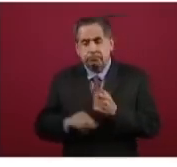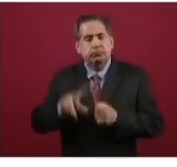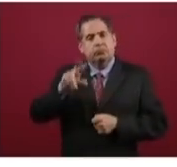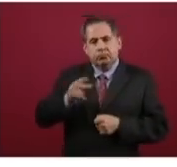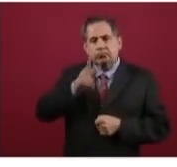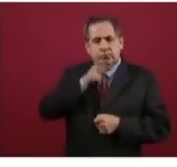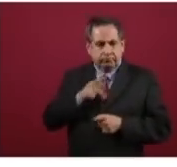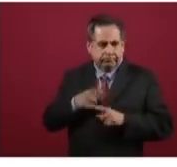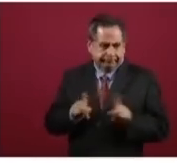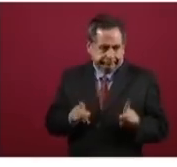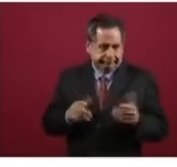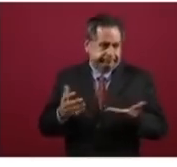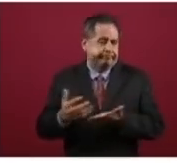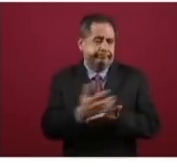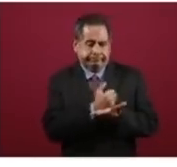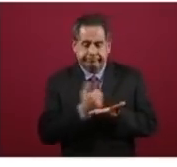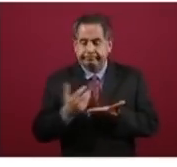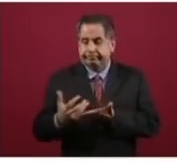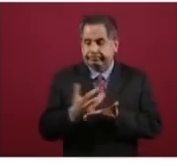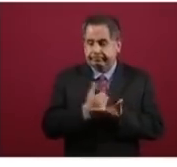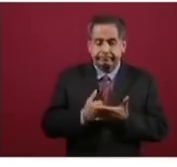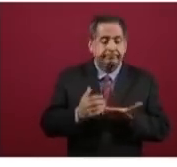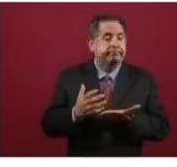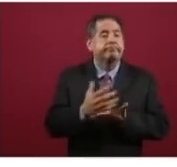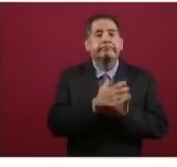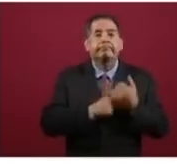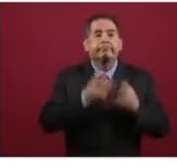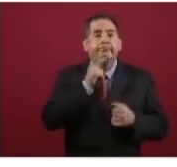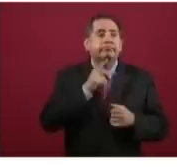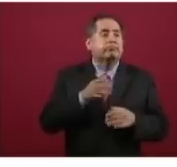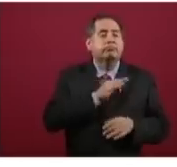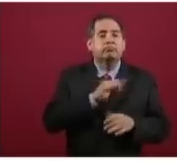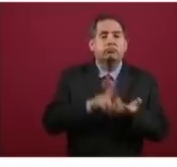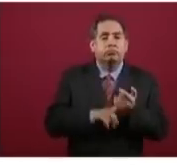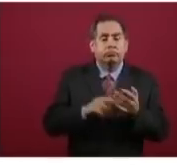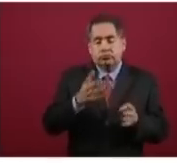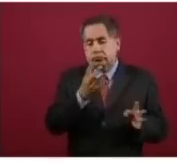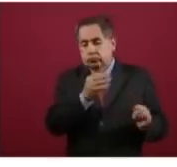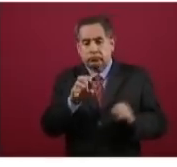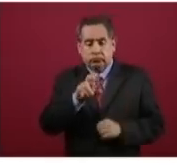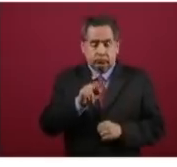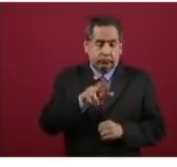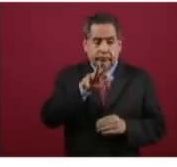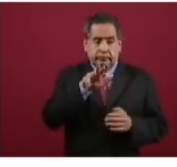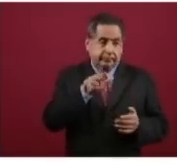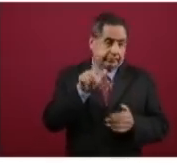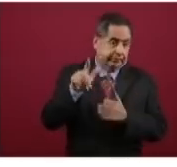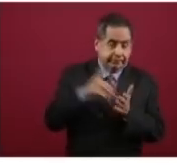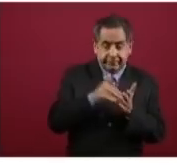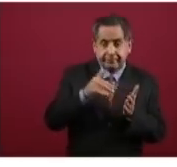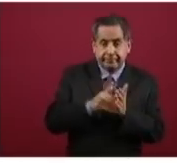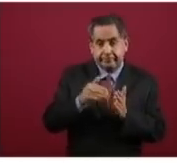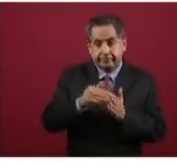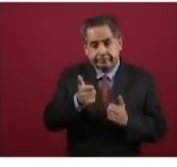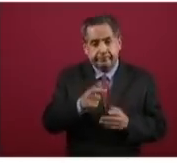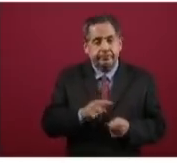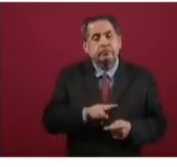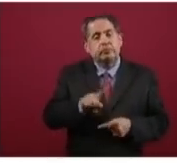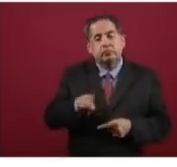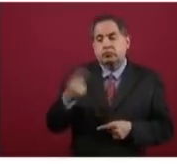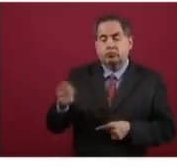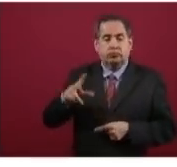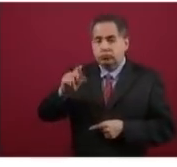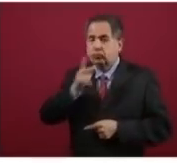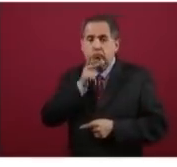los ingresos de petróleos representan alrededor de 987 mil millones de pesos los ingresos no petroleros